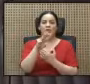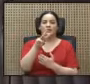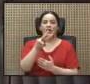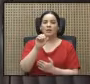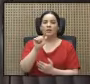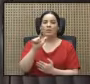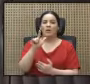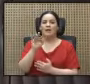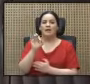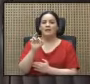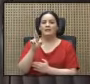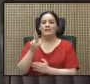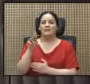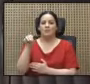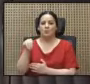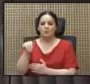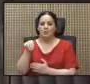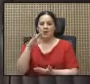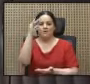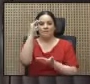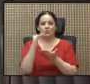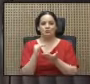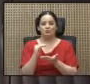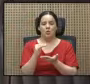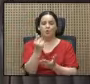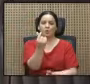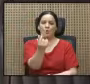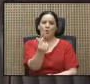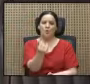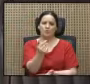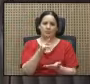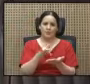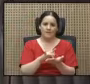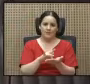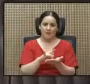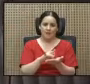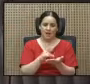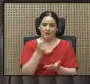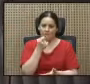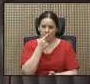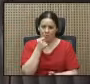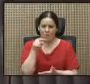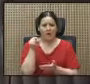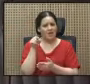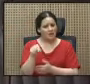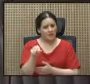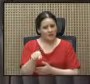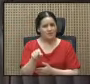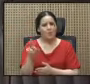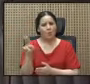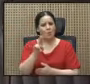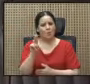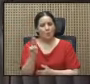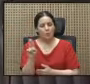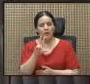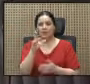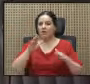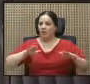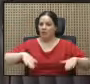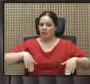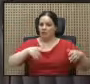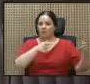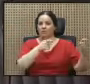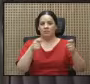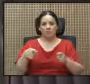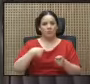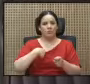la reducción de los costos de los medicamentos. Es un proyecto que es urgente y no ha sido convocado, el cual soy firmante